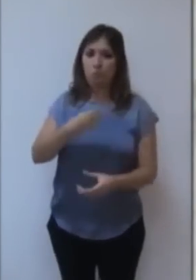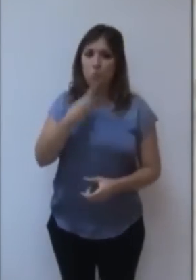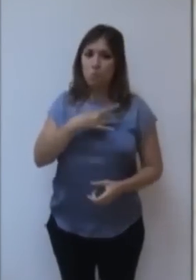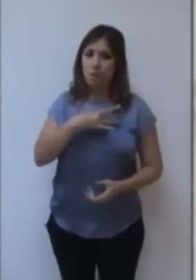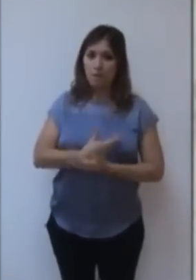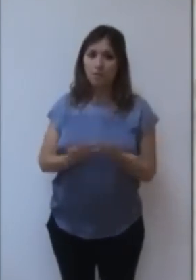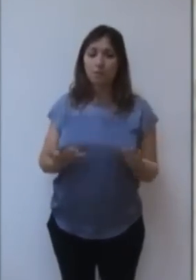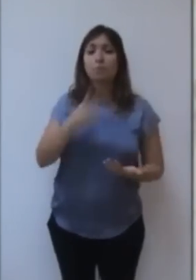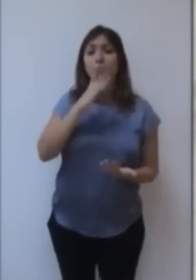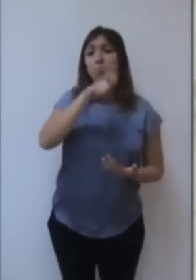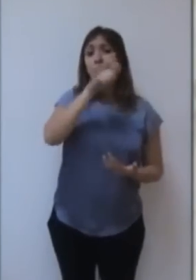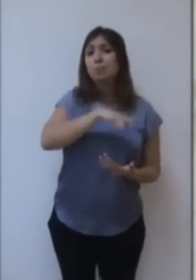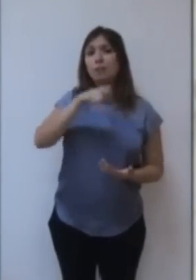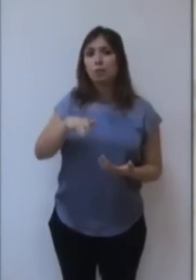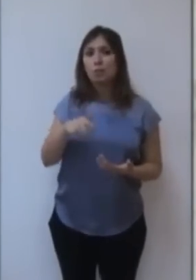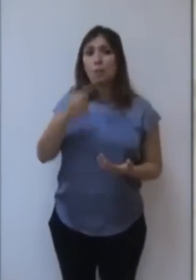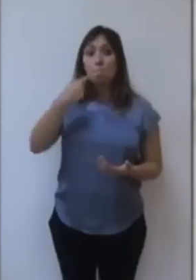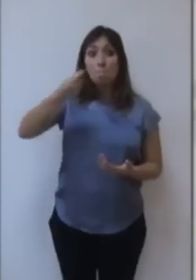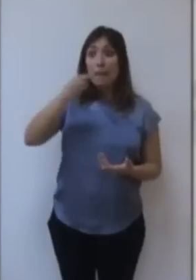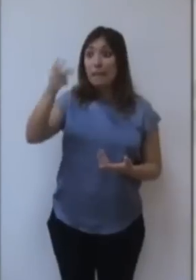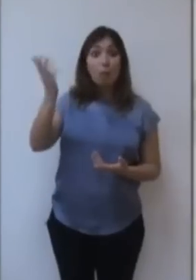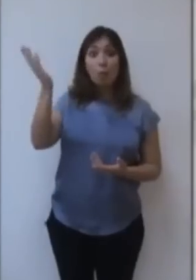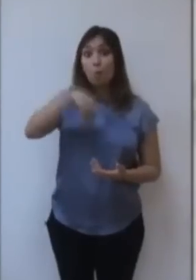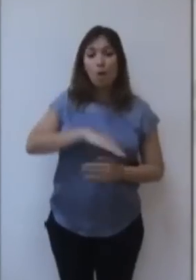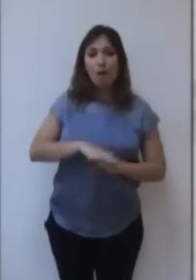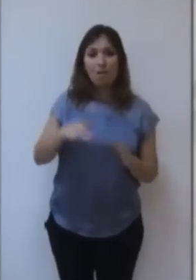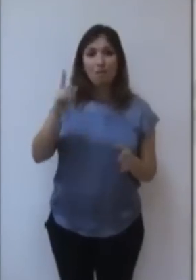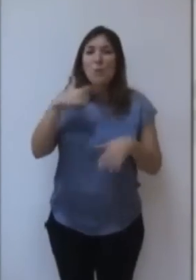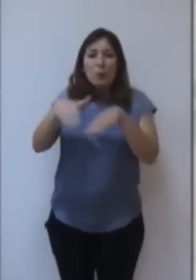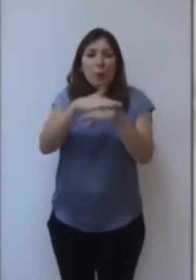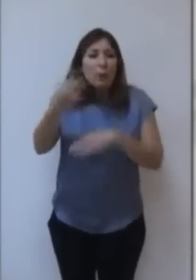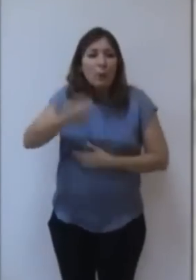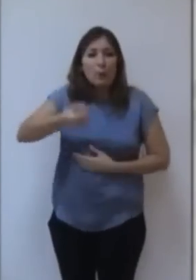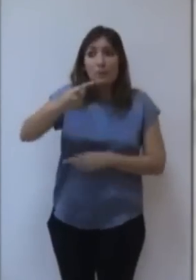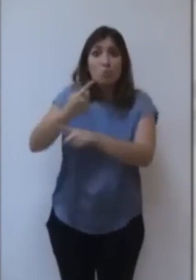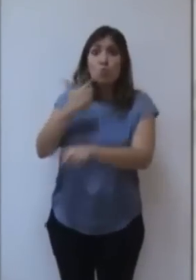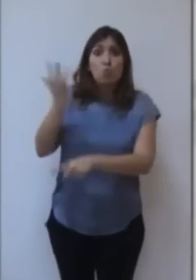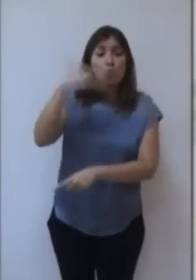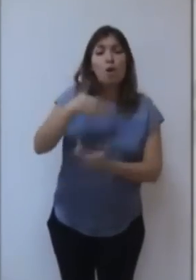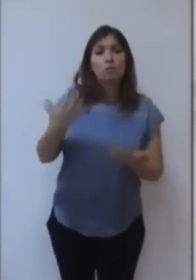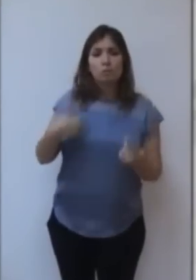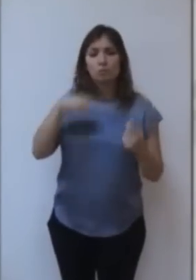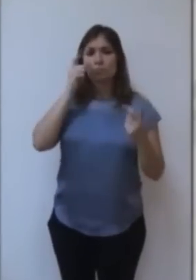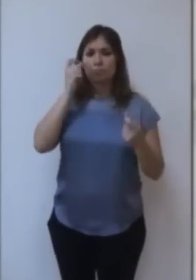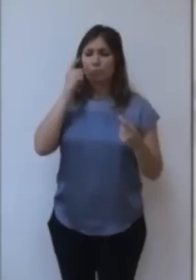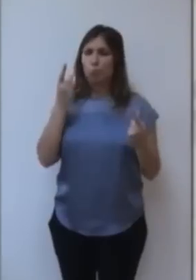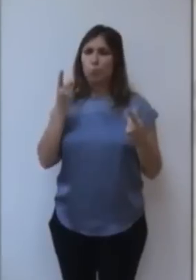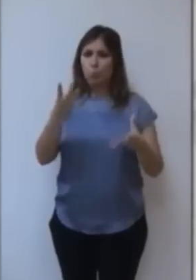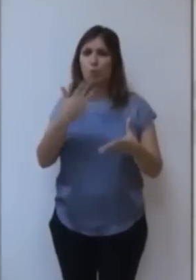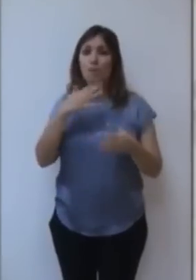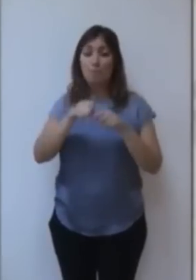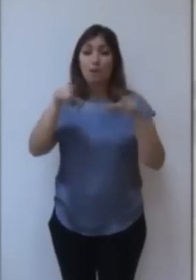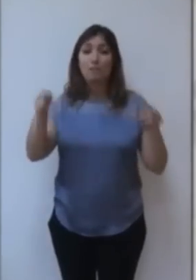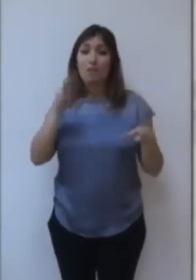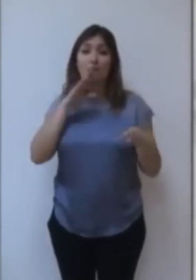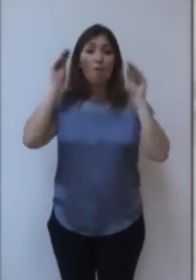mucha gente que no tenía ni siquiera un correo electrónico, que sería como lo más básico, ¿no? Y eso nos lo estamos encontrando un montón con esta plataforma